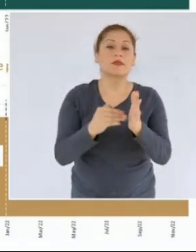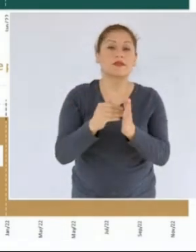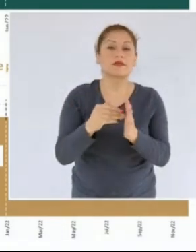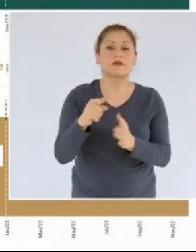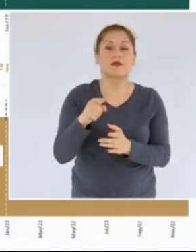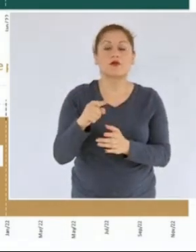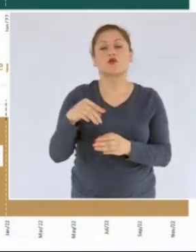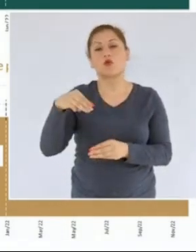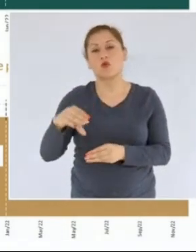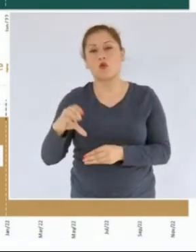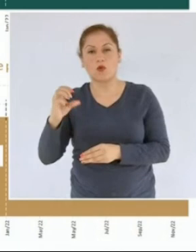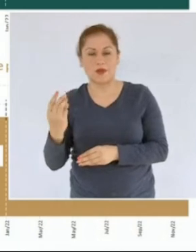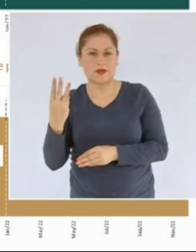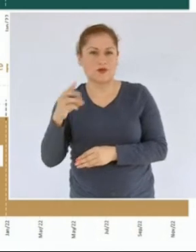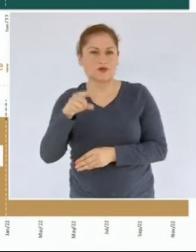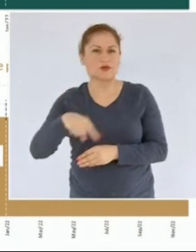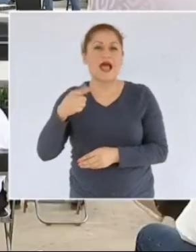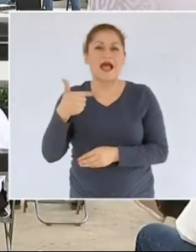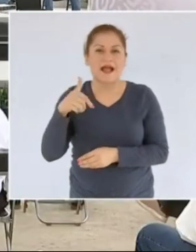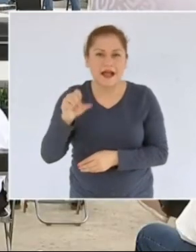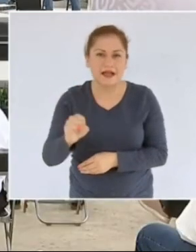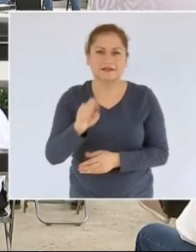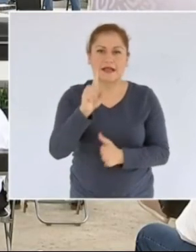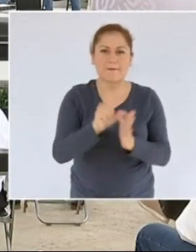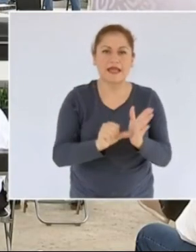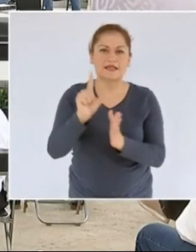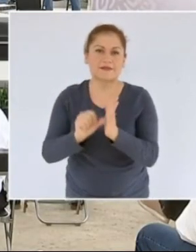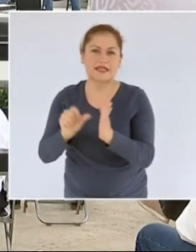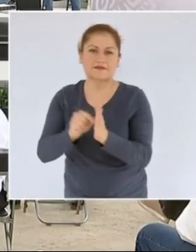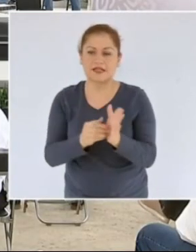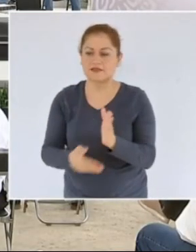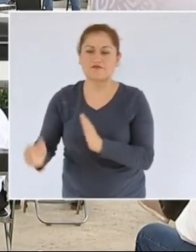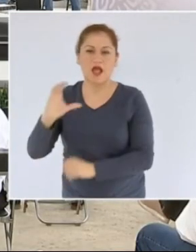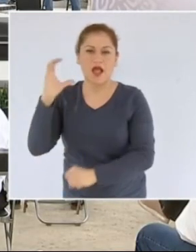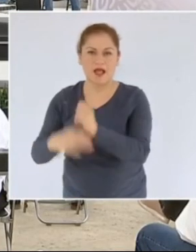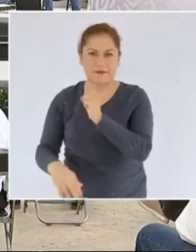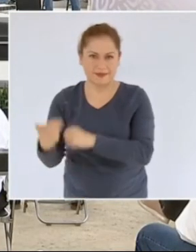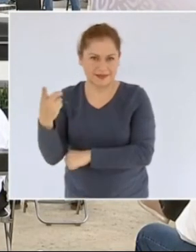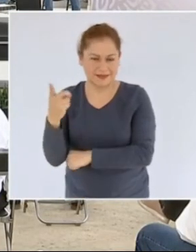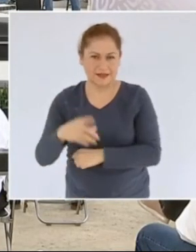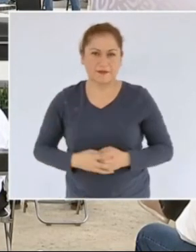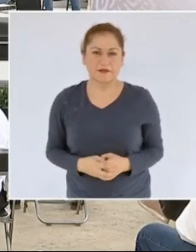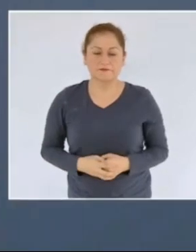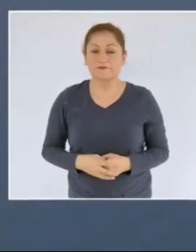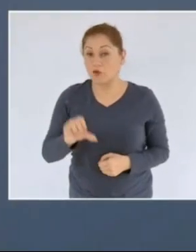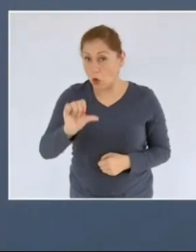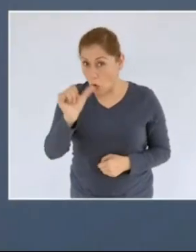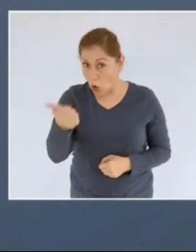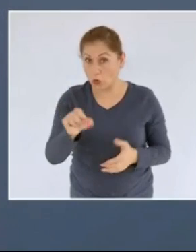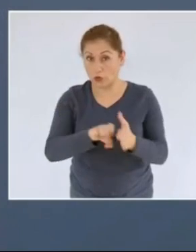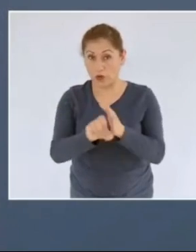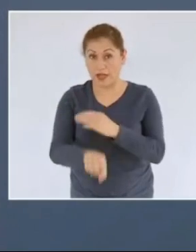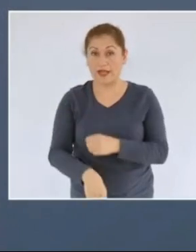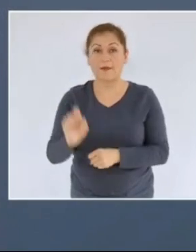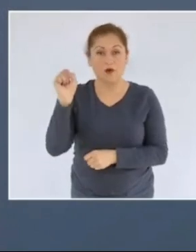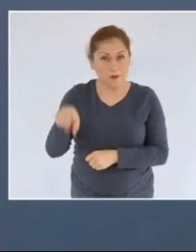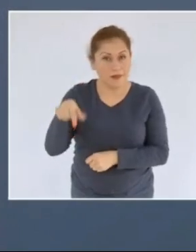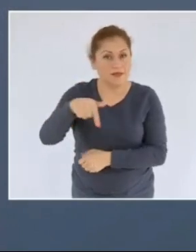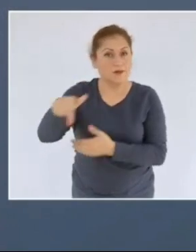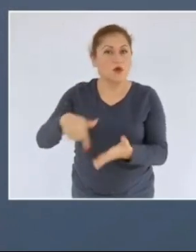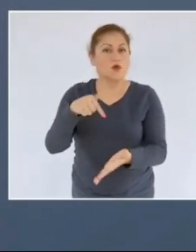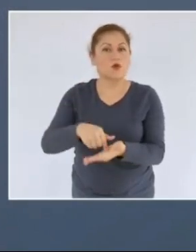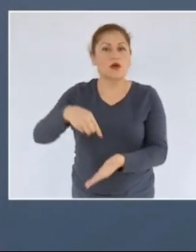mes, por día al mes de diciembre. Otro ejemplo es este mismo complejo Francisco